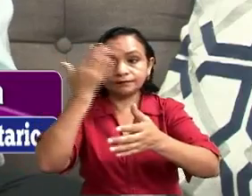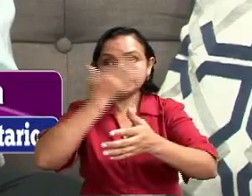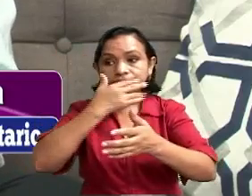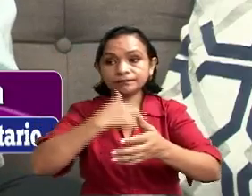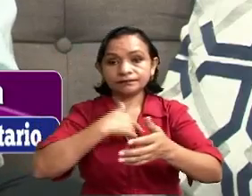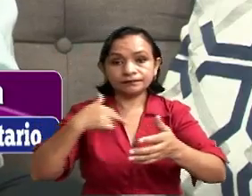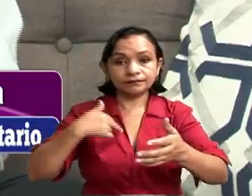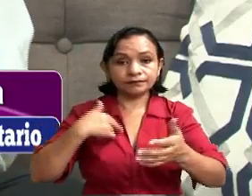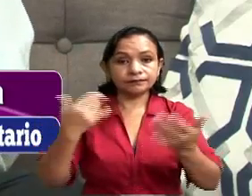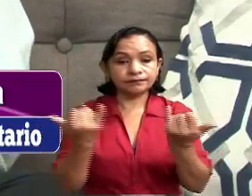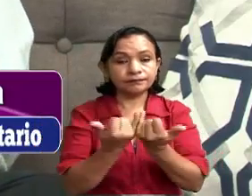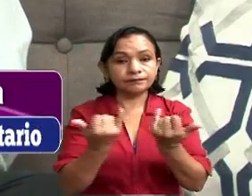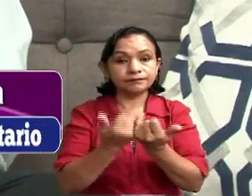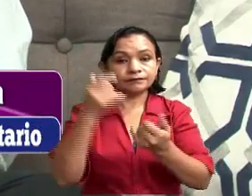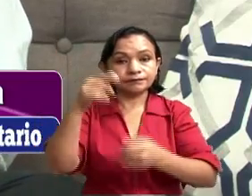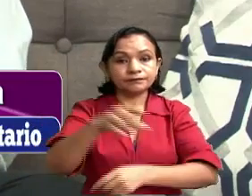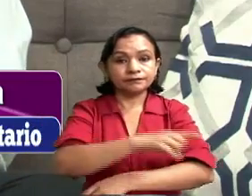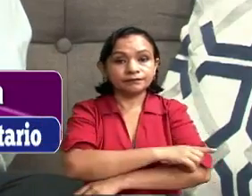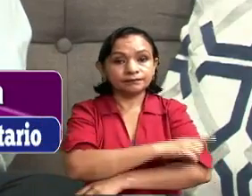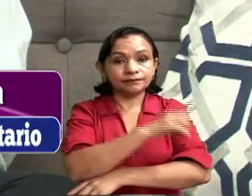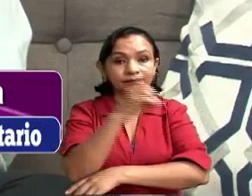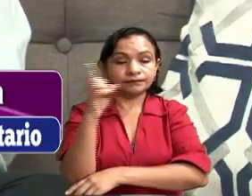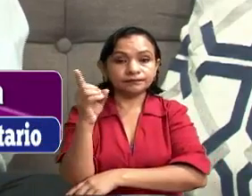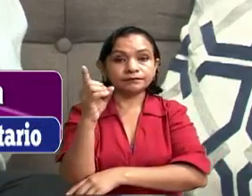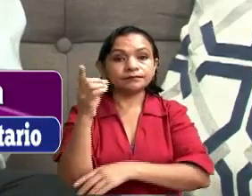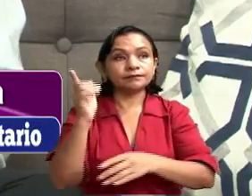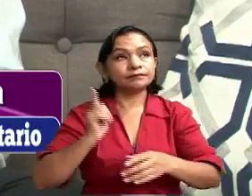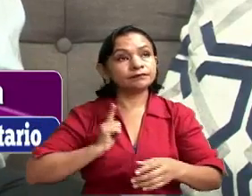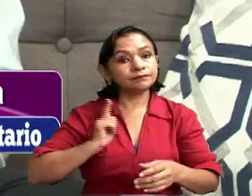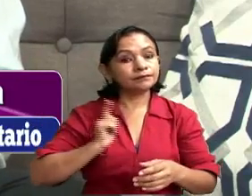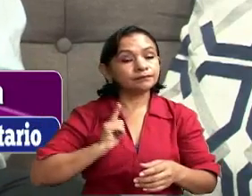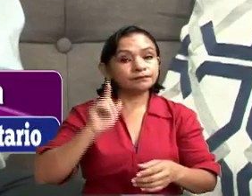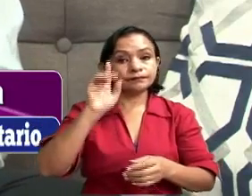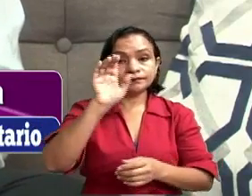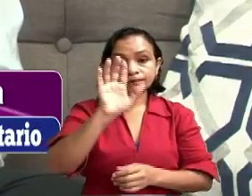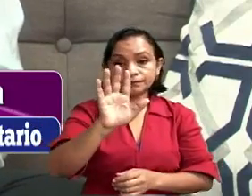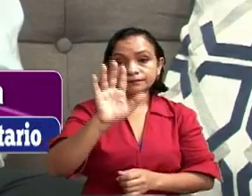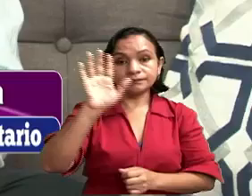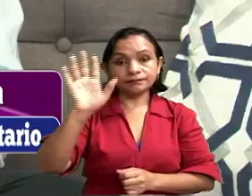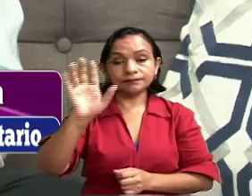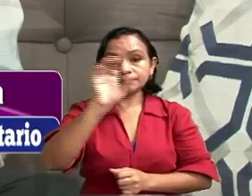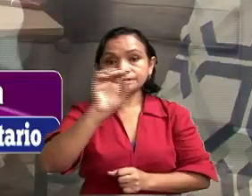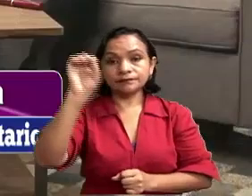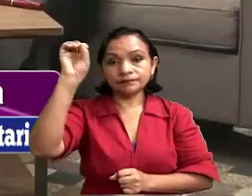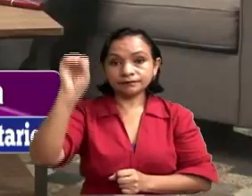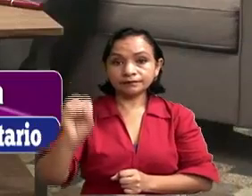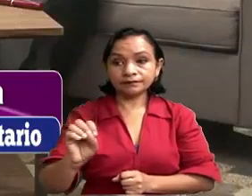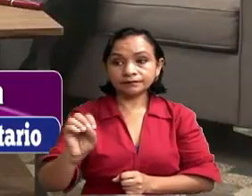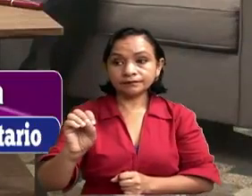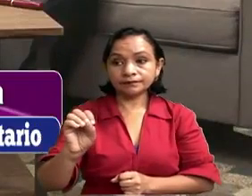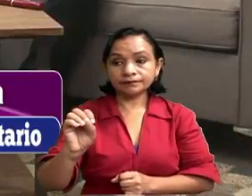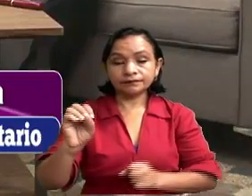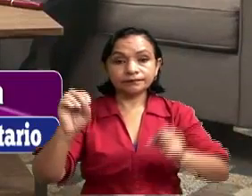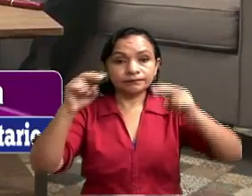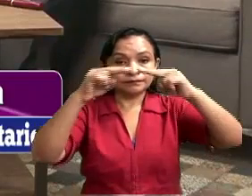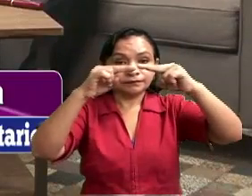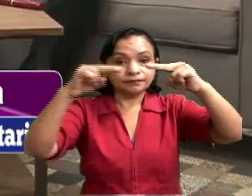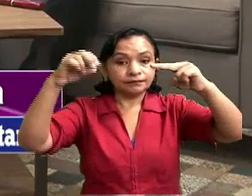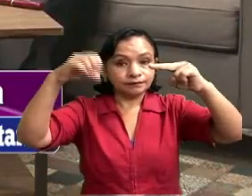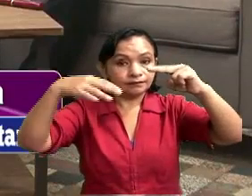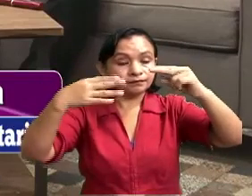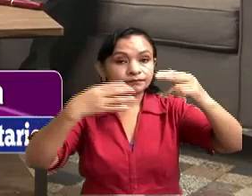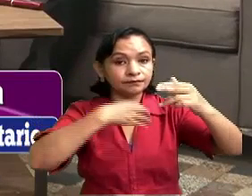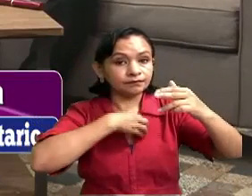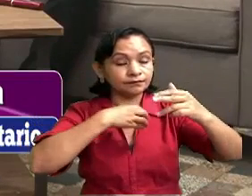carburante. Pues. Hoy día tenemos que el 55% de la energía